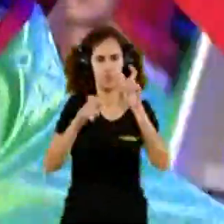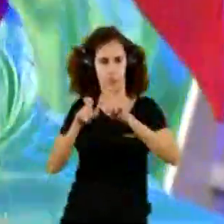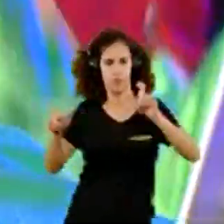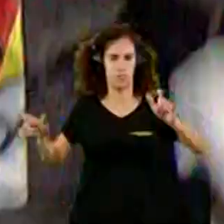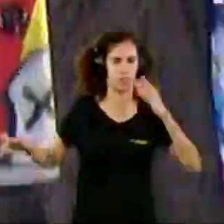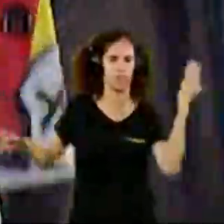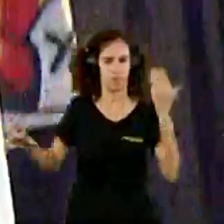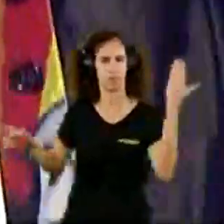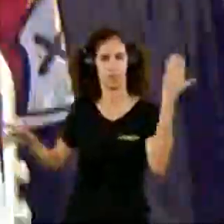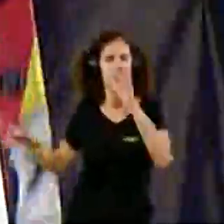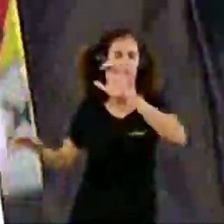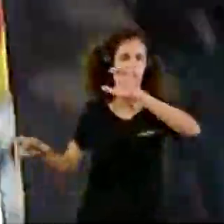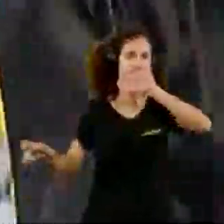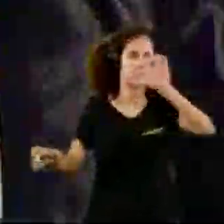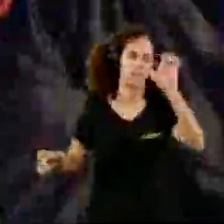puñales.